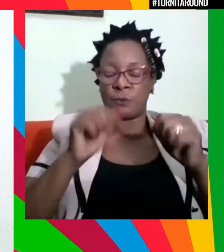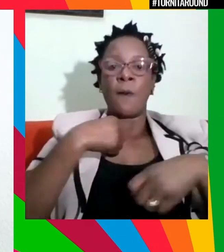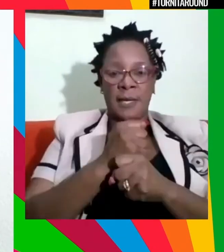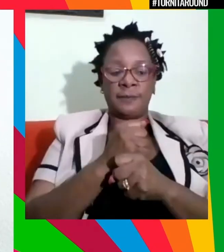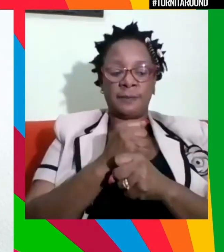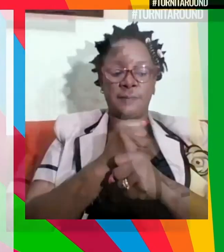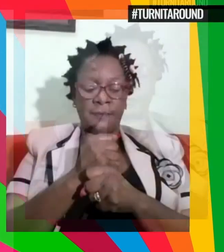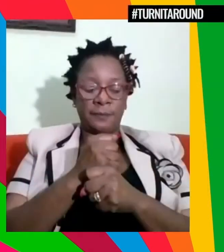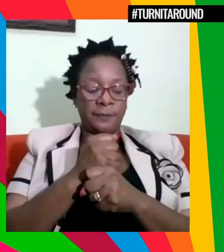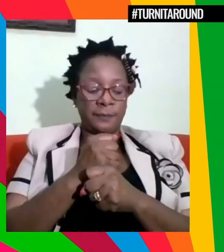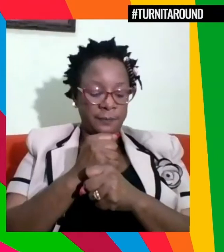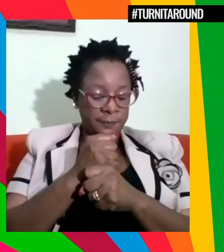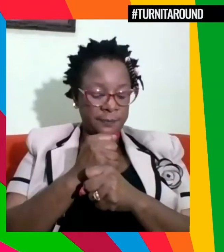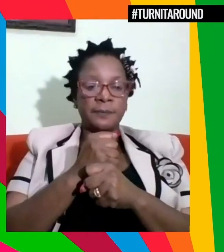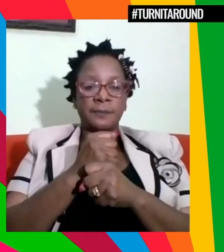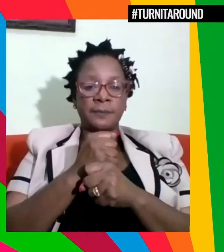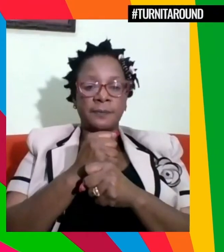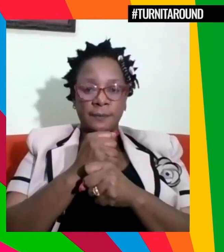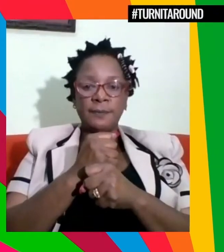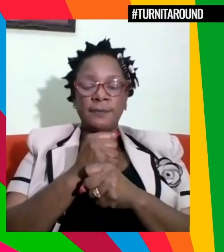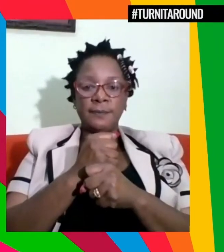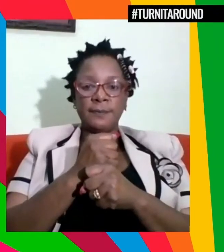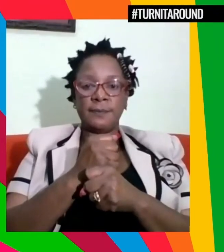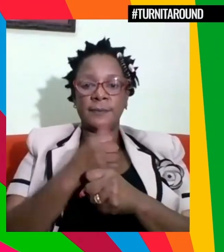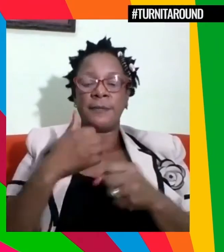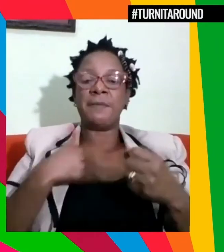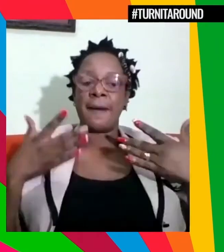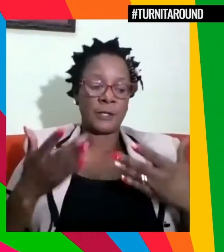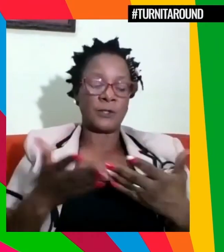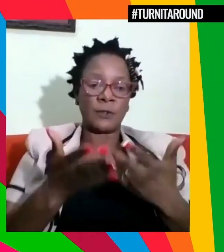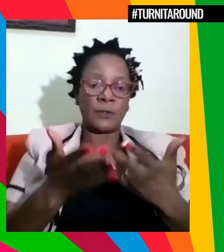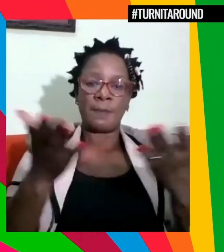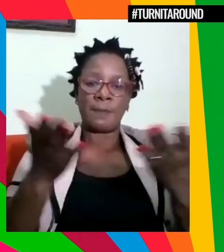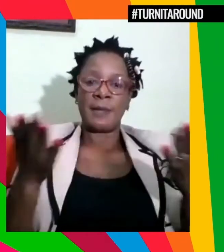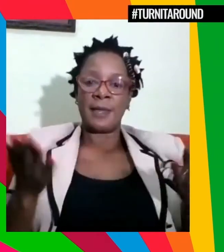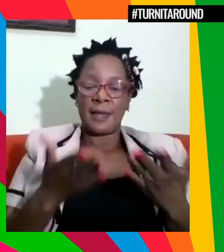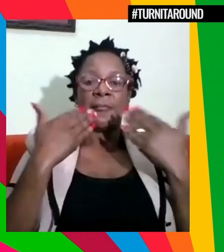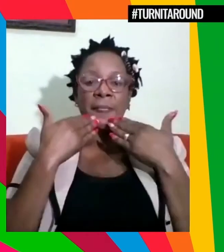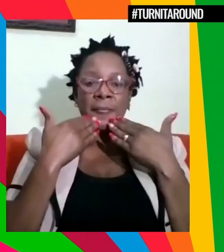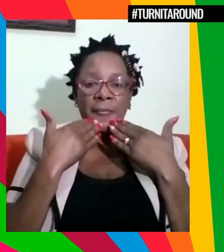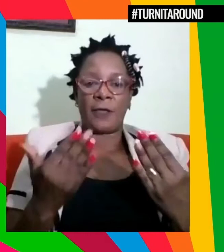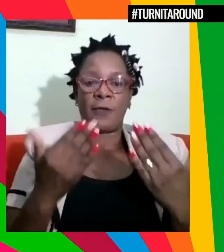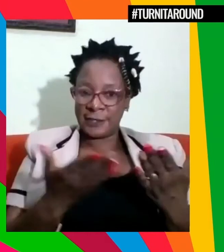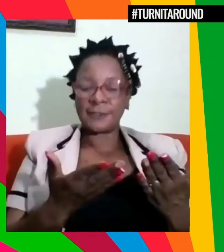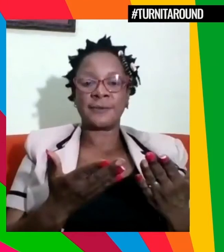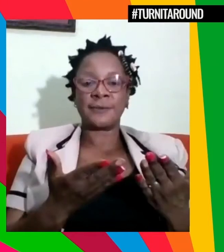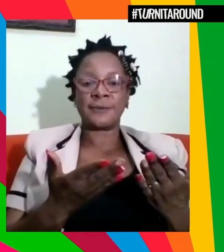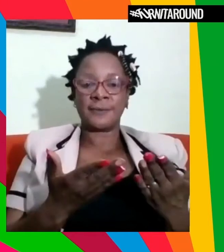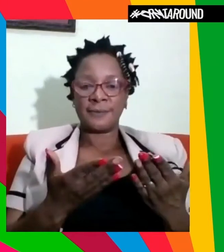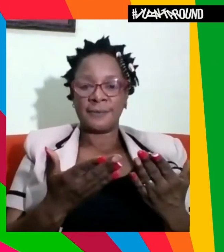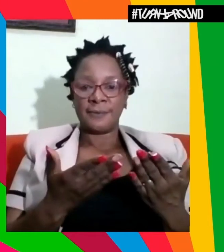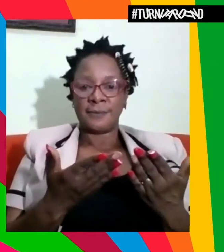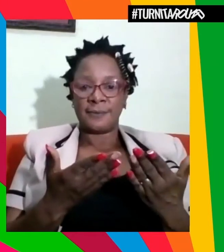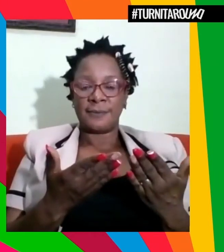Hola, ¿qué tal? Soy Bebé de Italia. Es un placer estar aquí. Gracias por haberme invitado.